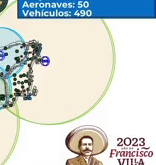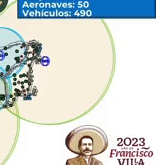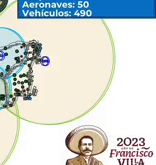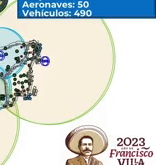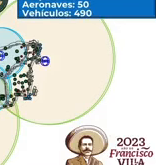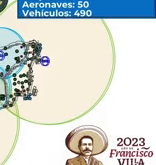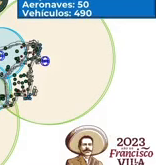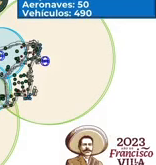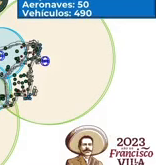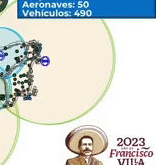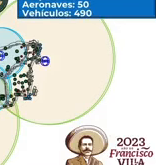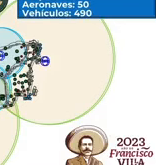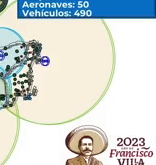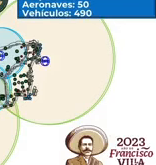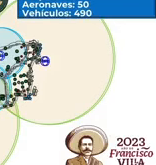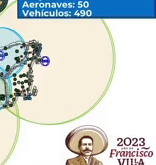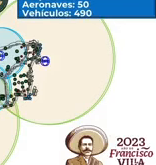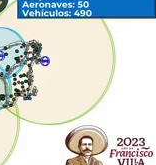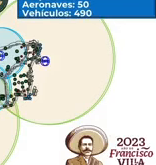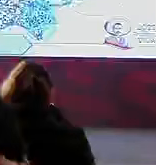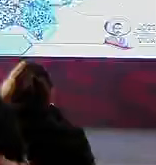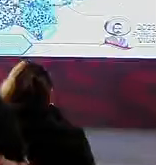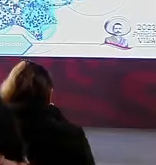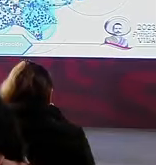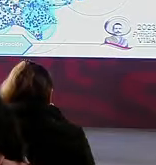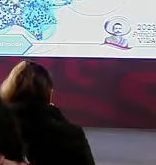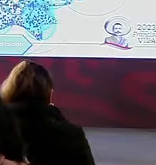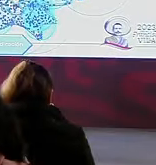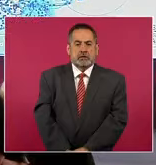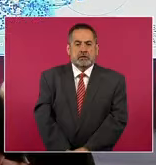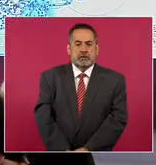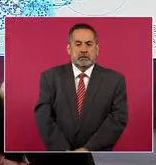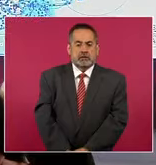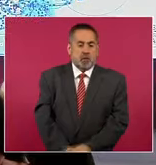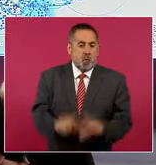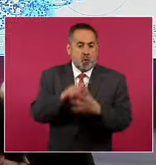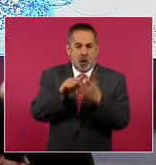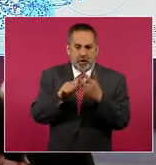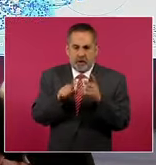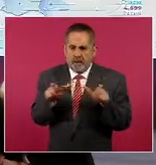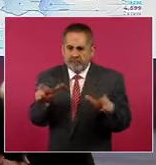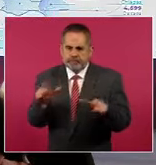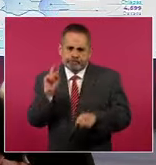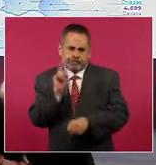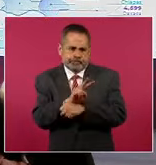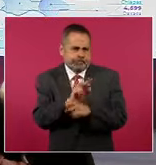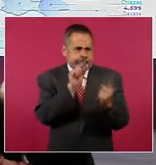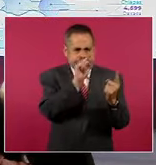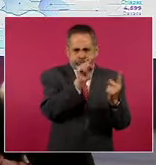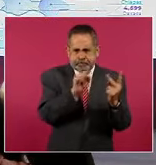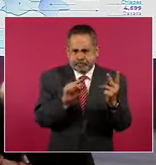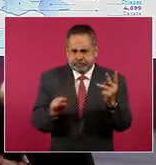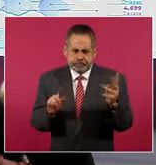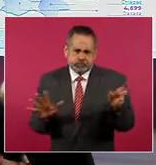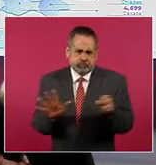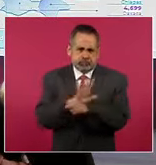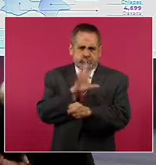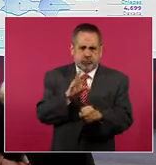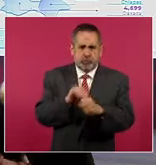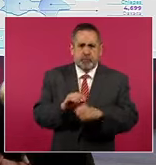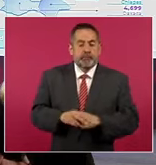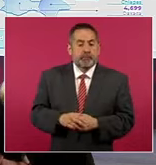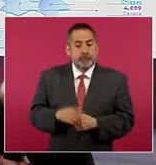está cubierto el territorio nacional por las cuatro fuerzas. Adelante. Aquí el despliegue que